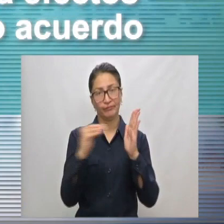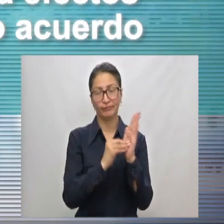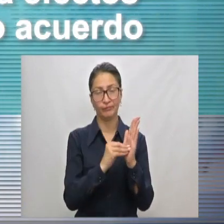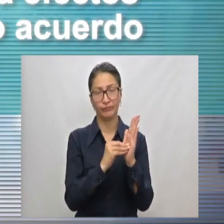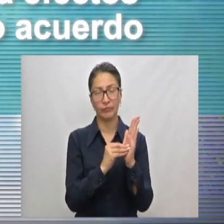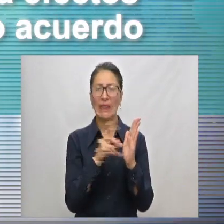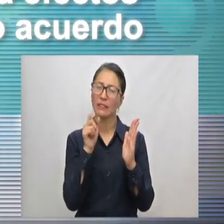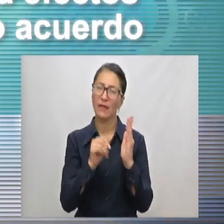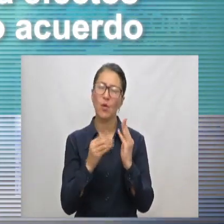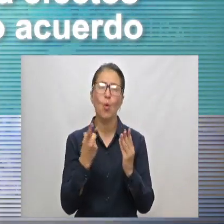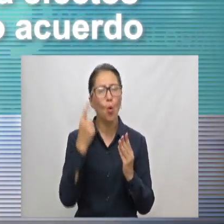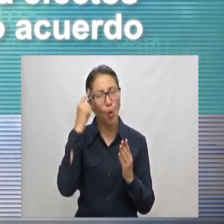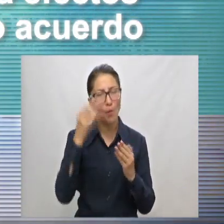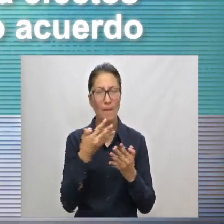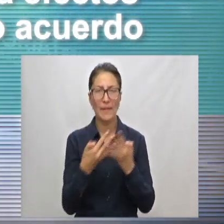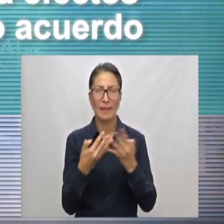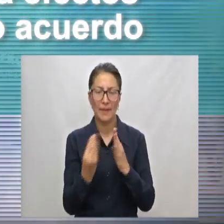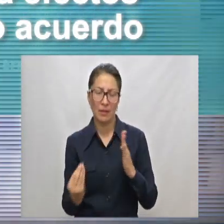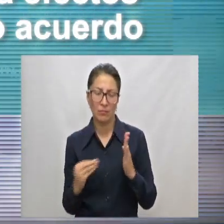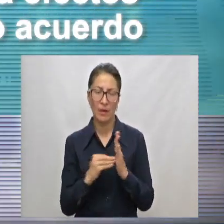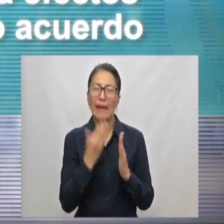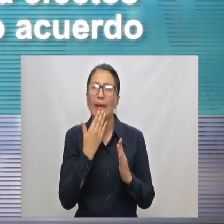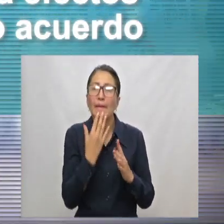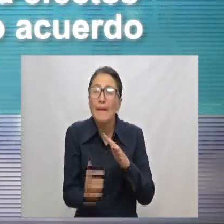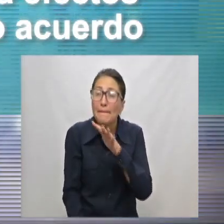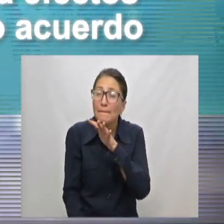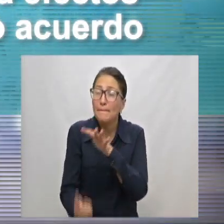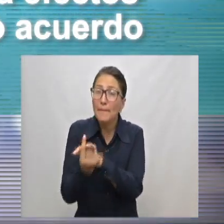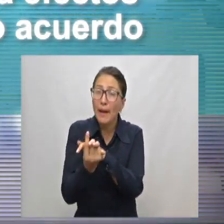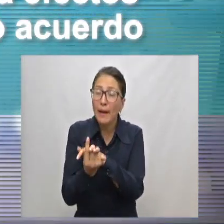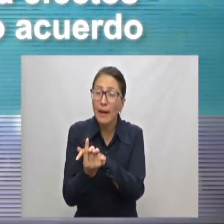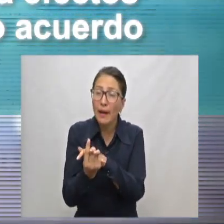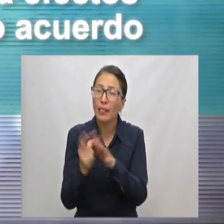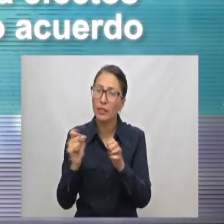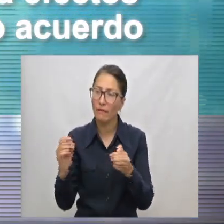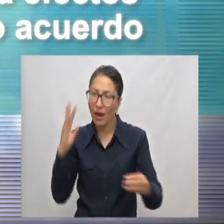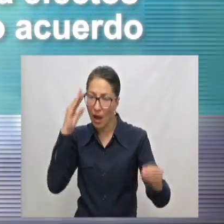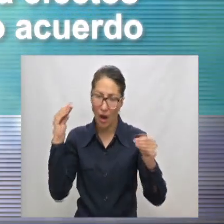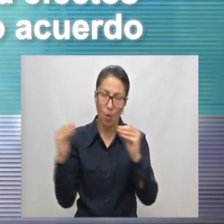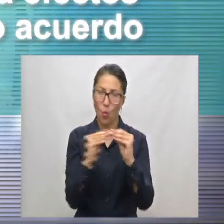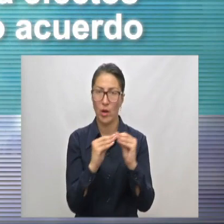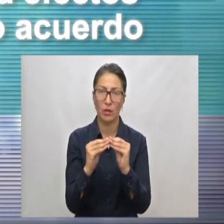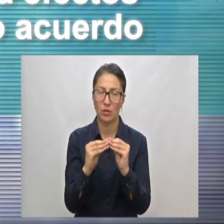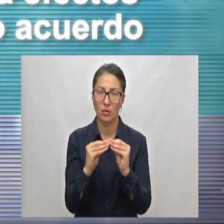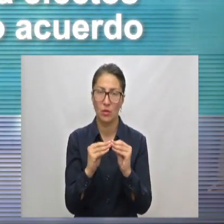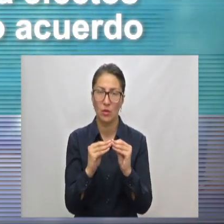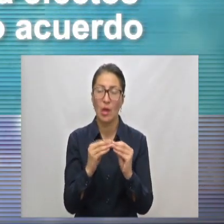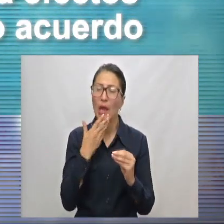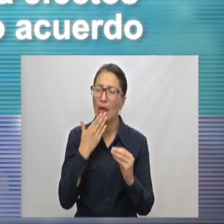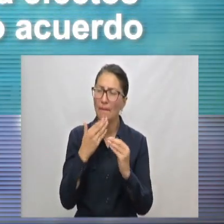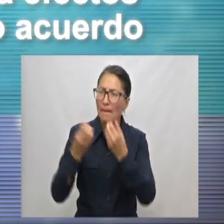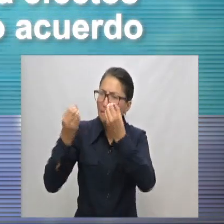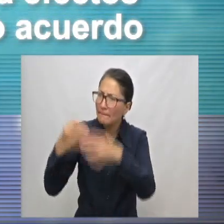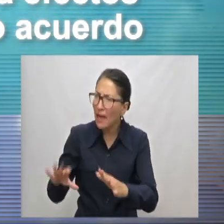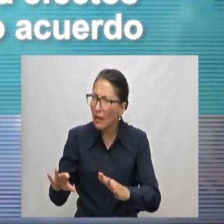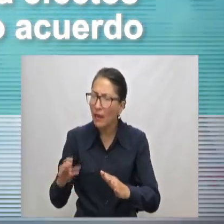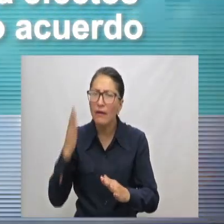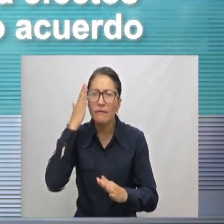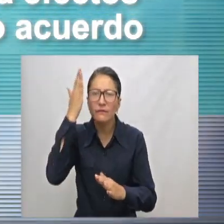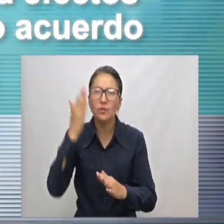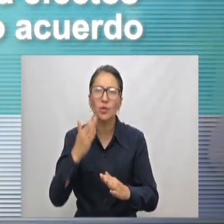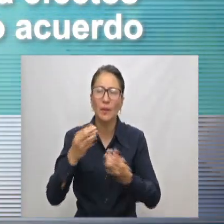establezca la fórmula matemática para determinar las eventuales prestaciones recíprocas entre las partes a las que haya